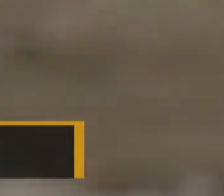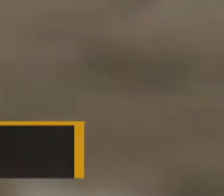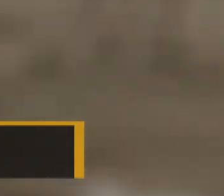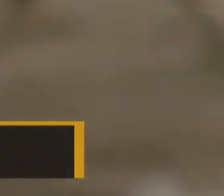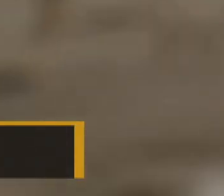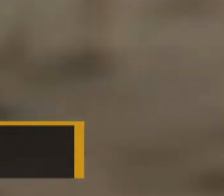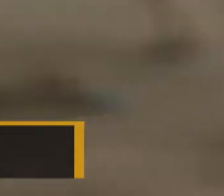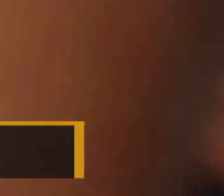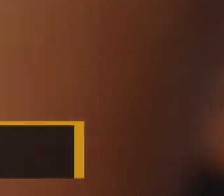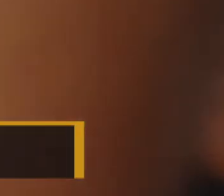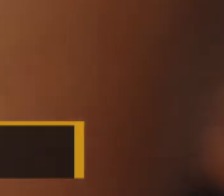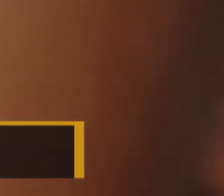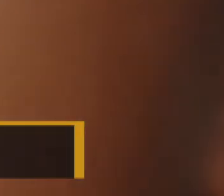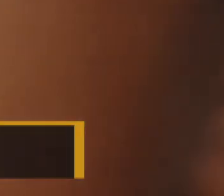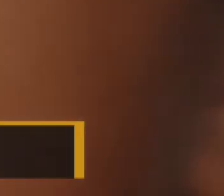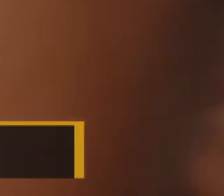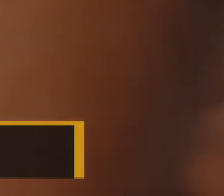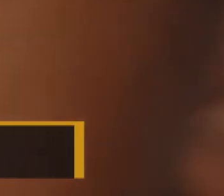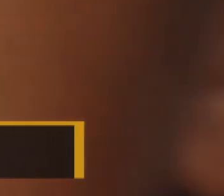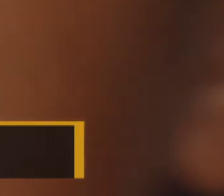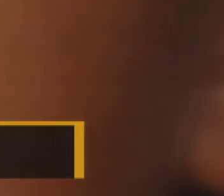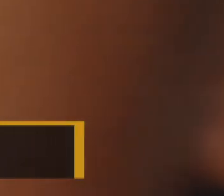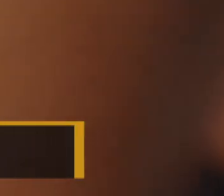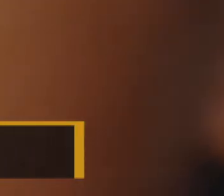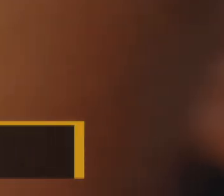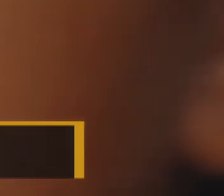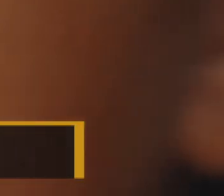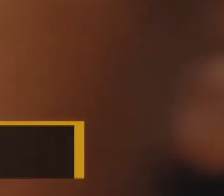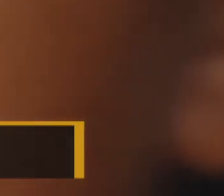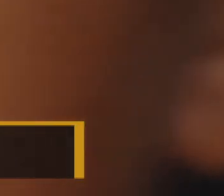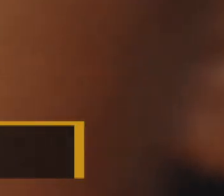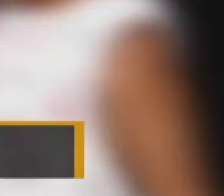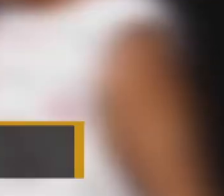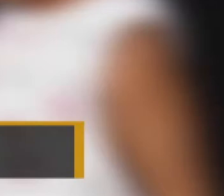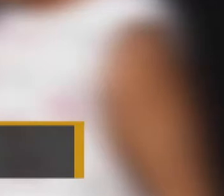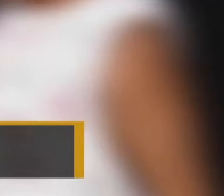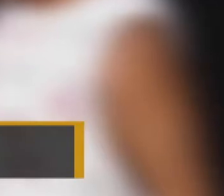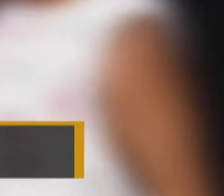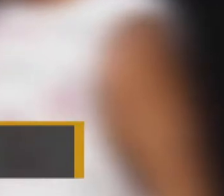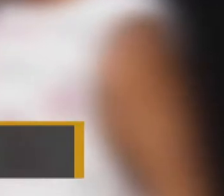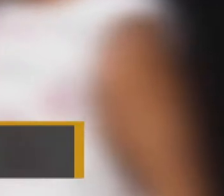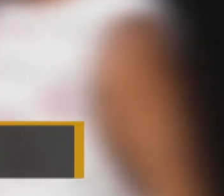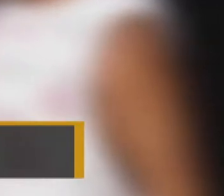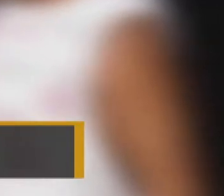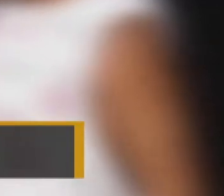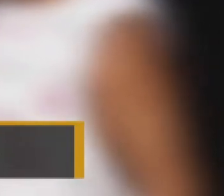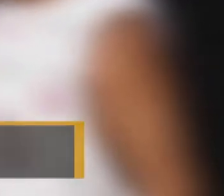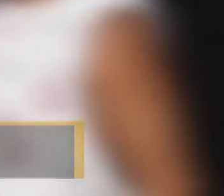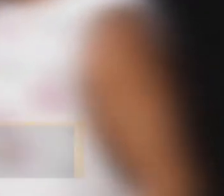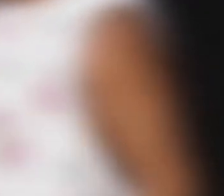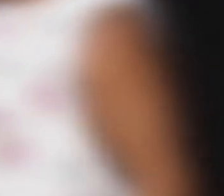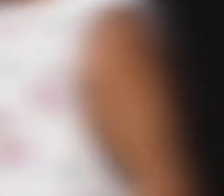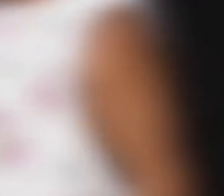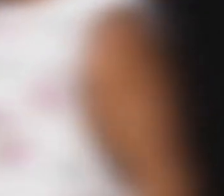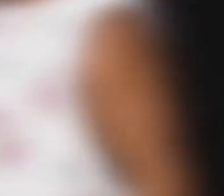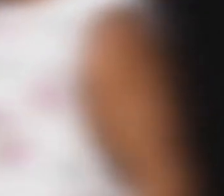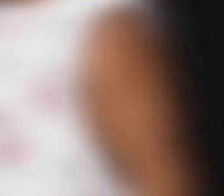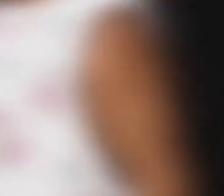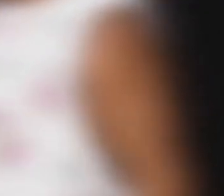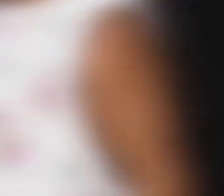de la mascota aún no se han responsabilizado sobre lo ocurrido. Se escondió, no quiere dar la cara ni quiere responder con